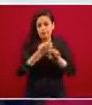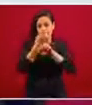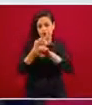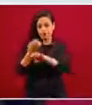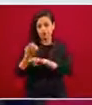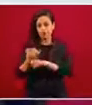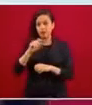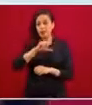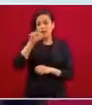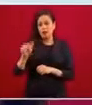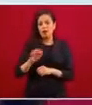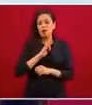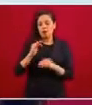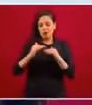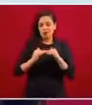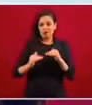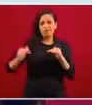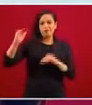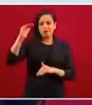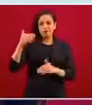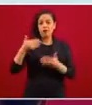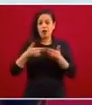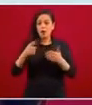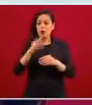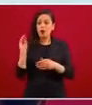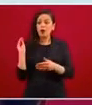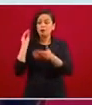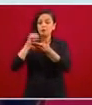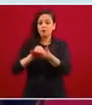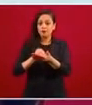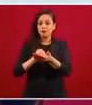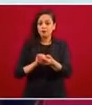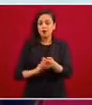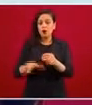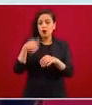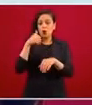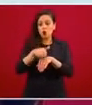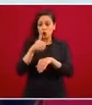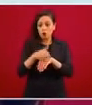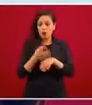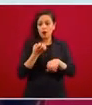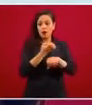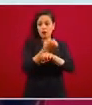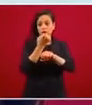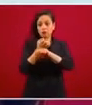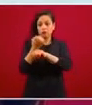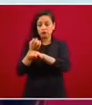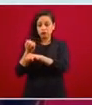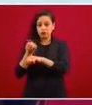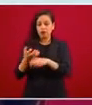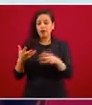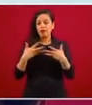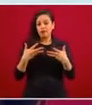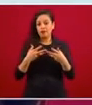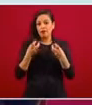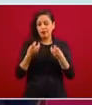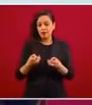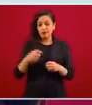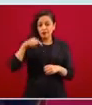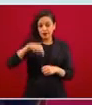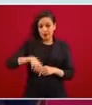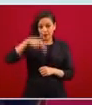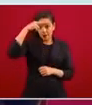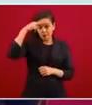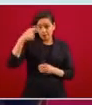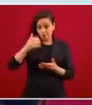we can categorización. reach the Aquí hemos agregado ahora el this número de entidades situation in which we federativas o have estados over que se encuentran en esa condición. 3000 cases La at Ciudad some de point. México